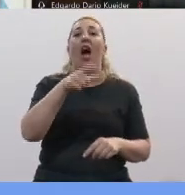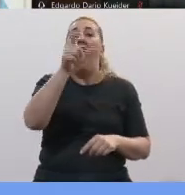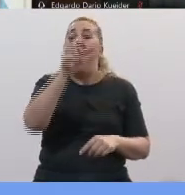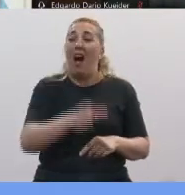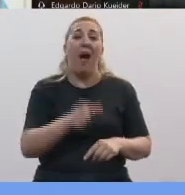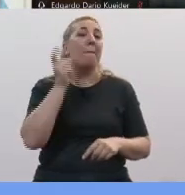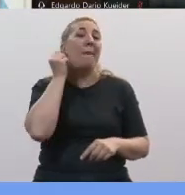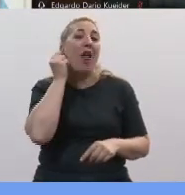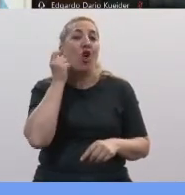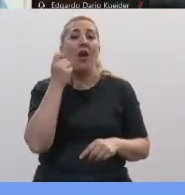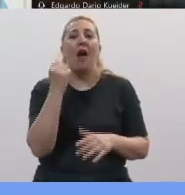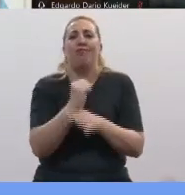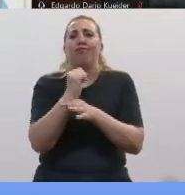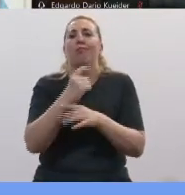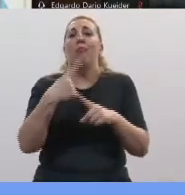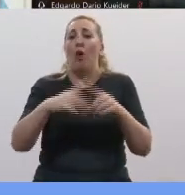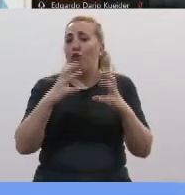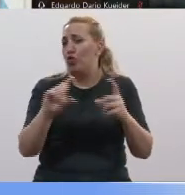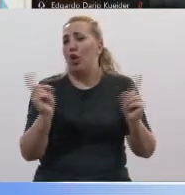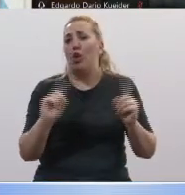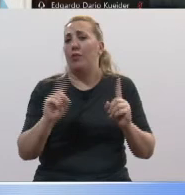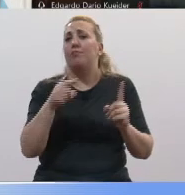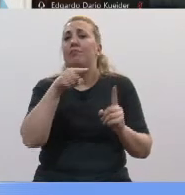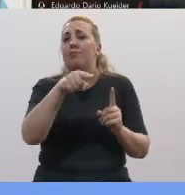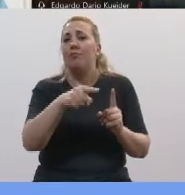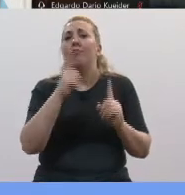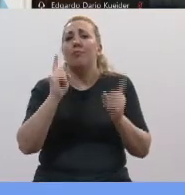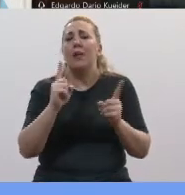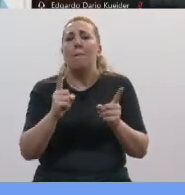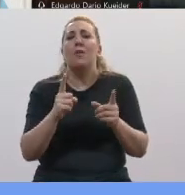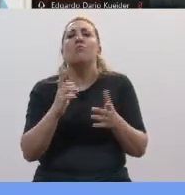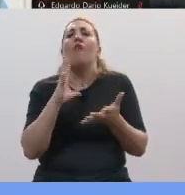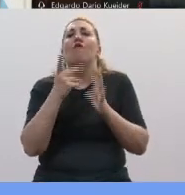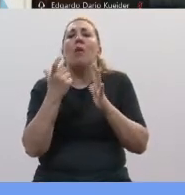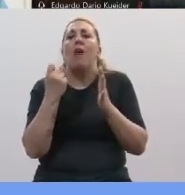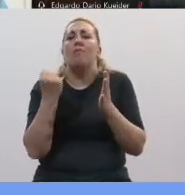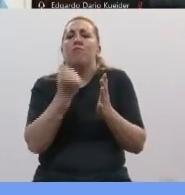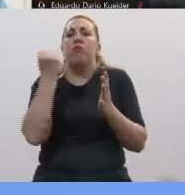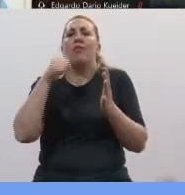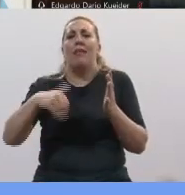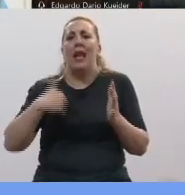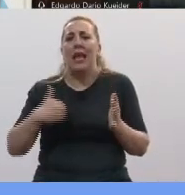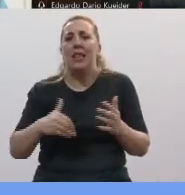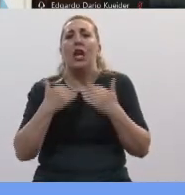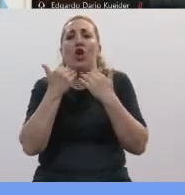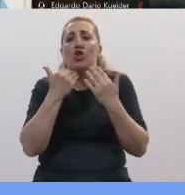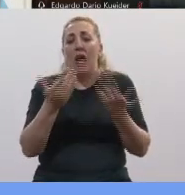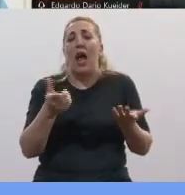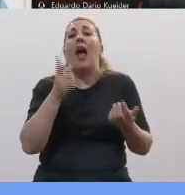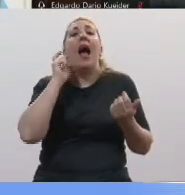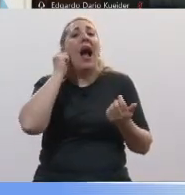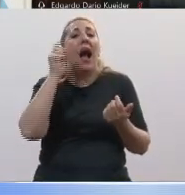un futbolista grande, es uno de los grandes mitos que ha creado la Argentina. Y no sé cuántos más hay. Está